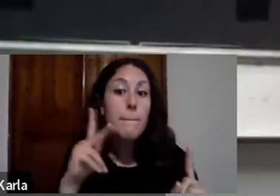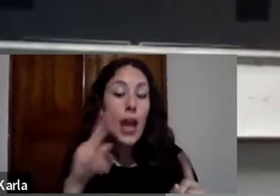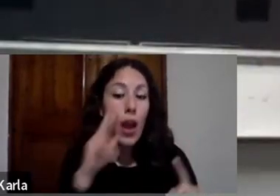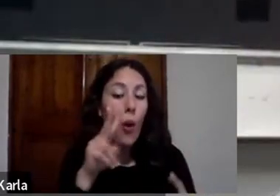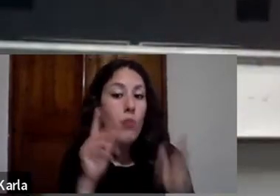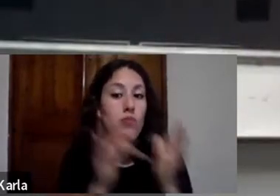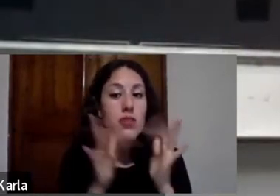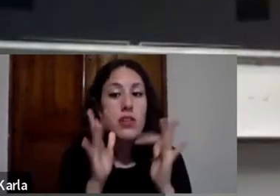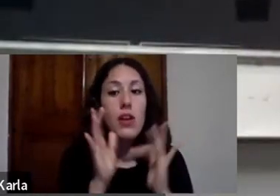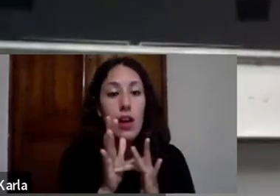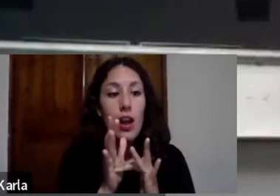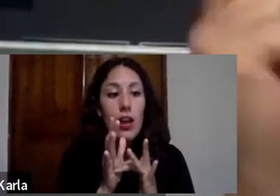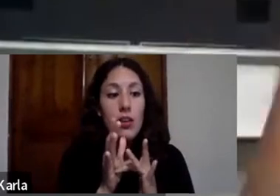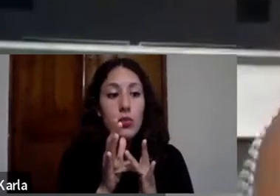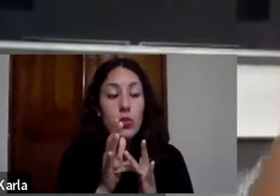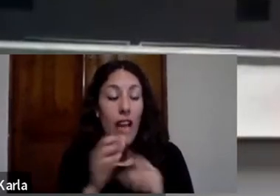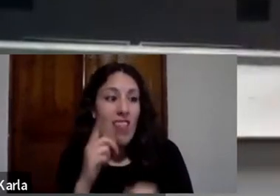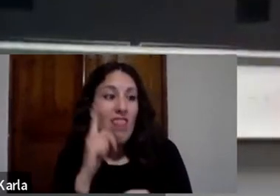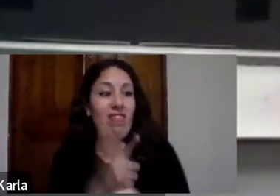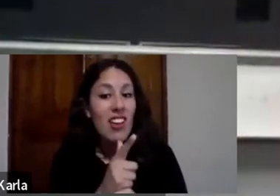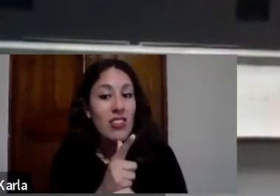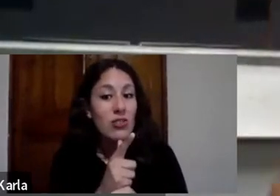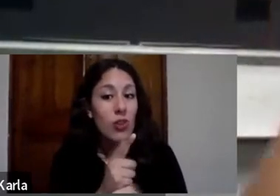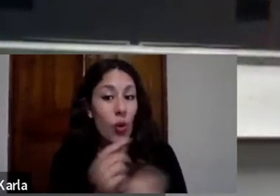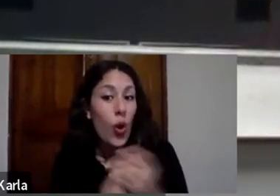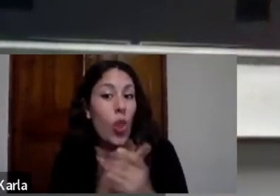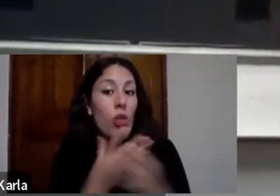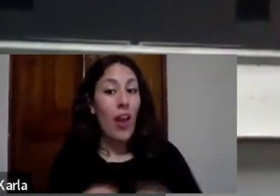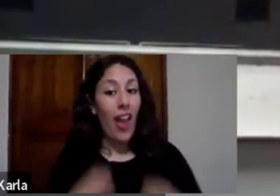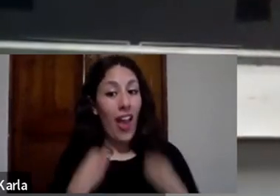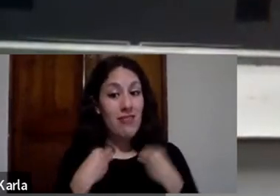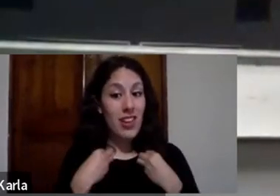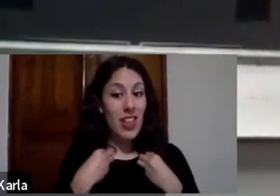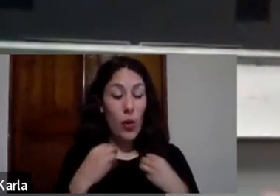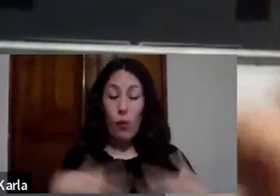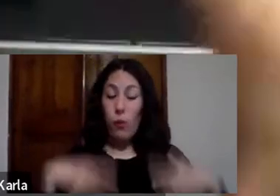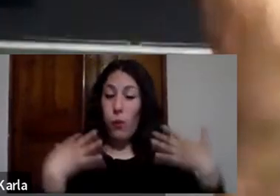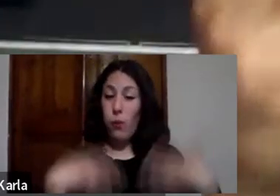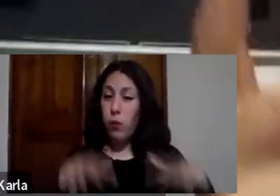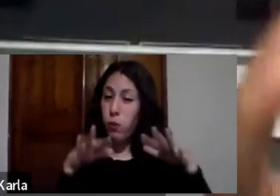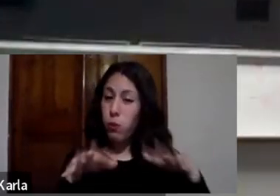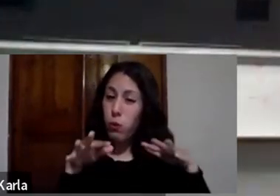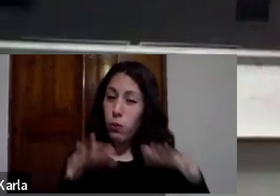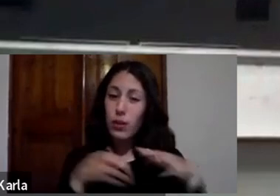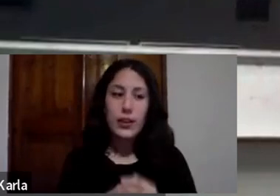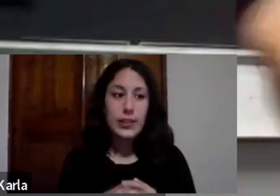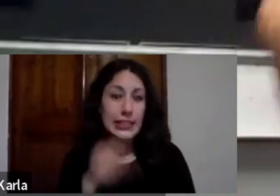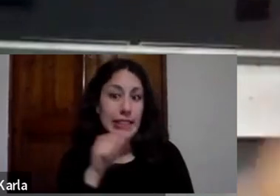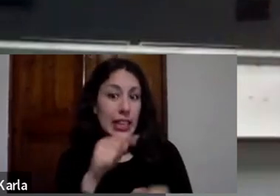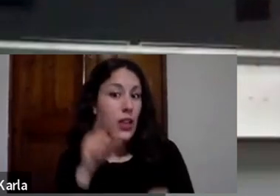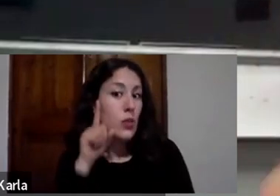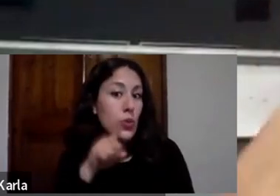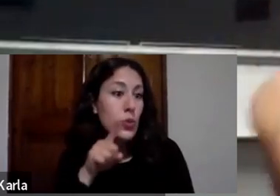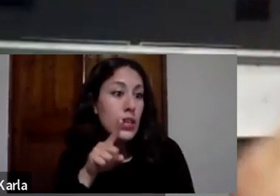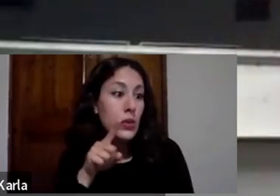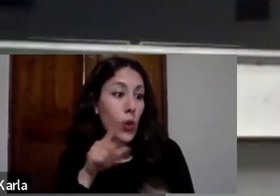vida que fue apasionante. Seguidora del Señor, servidora del Señor. Esa mujer transforma su vida a